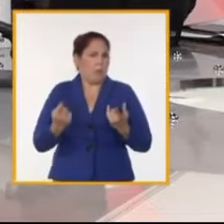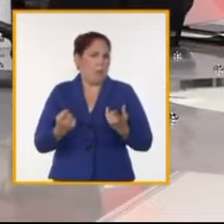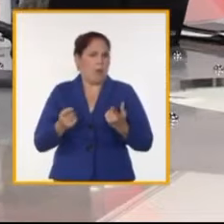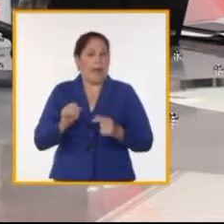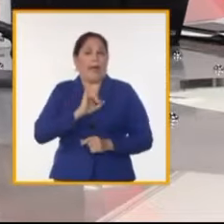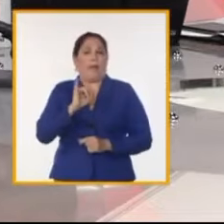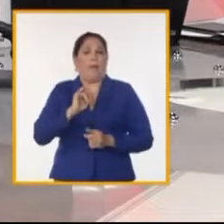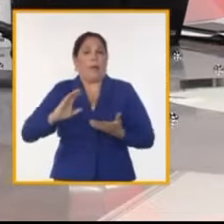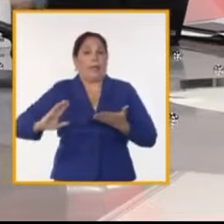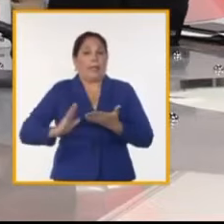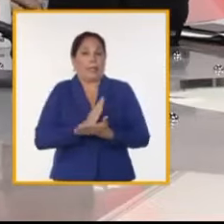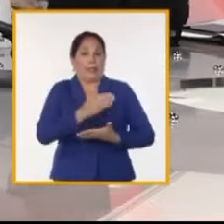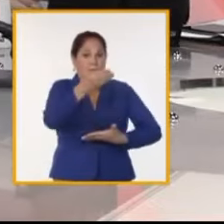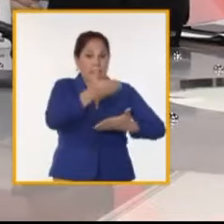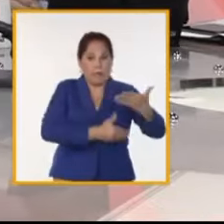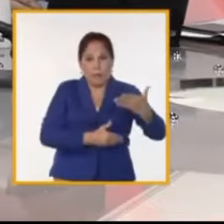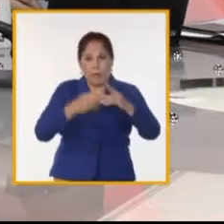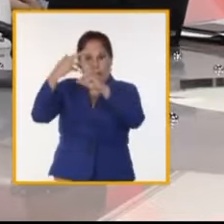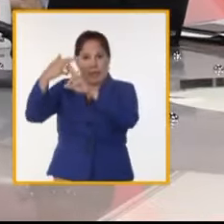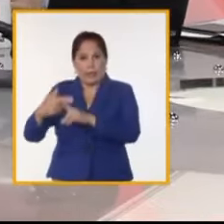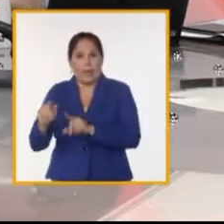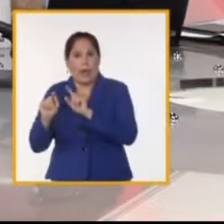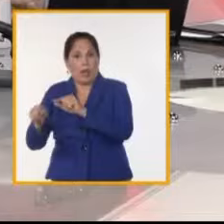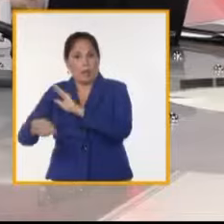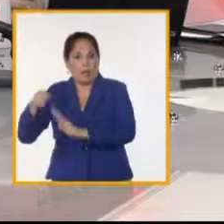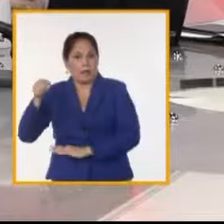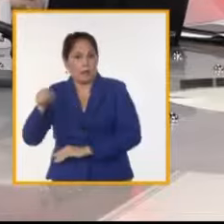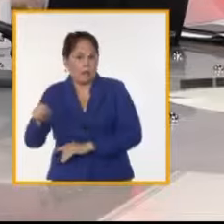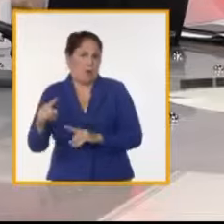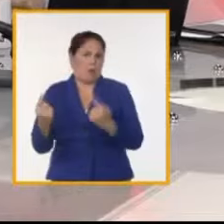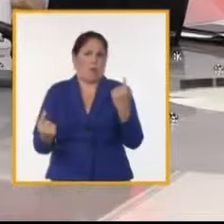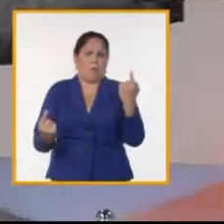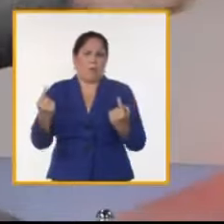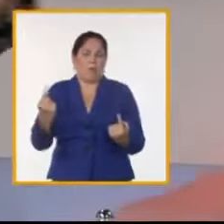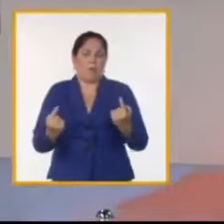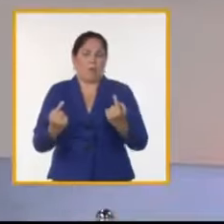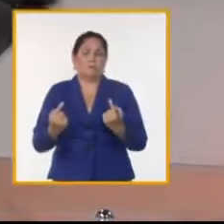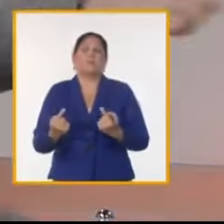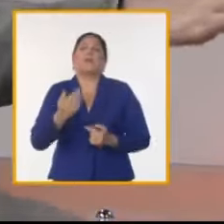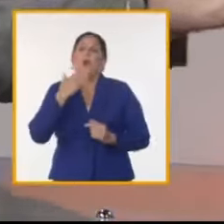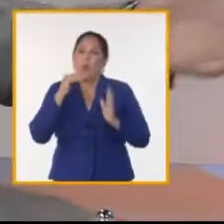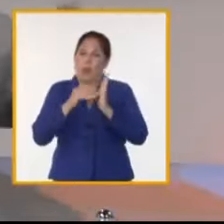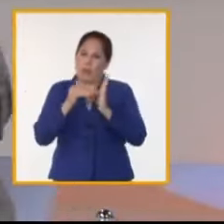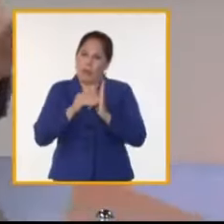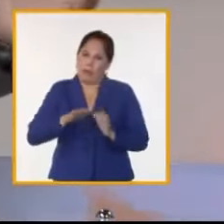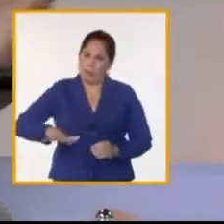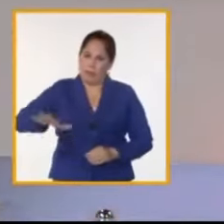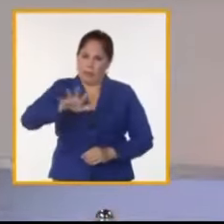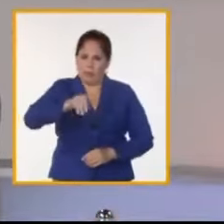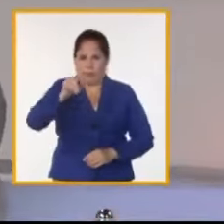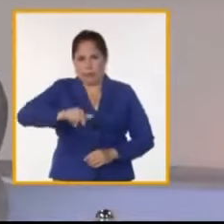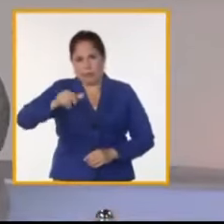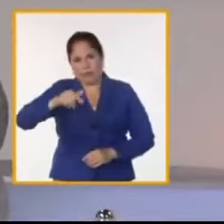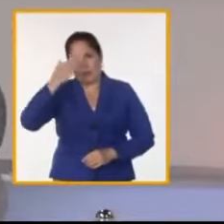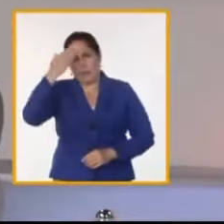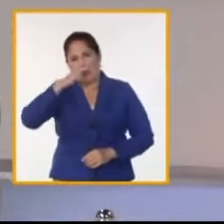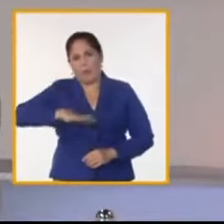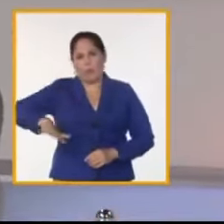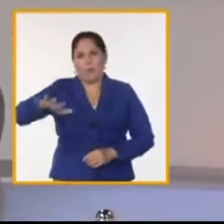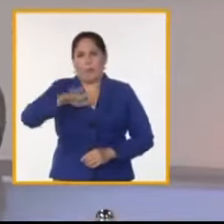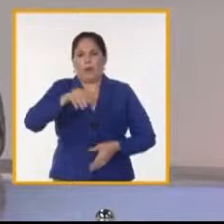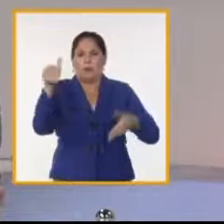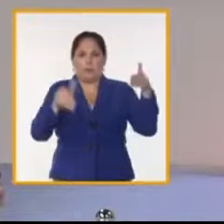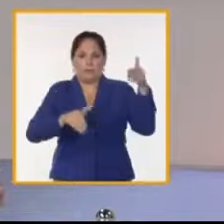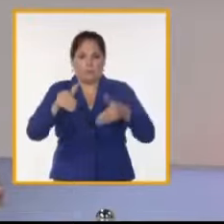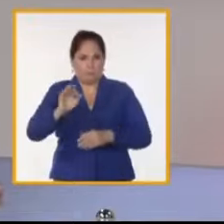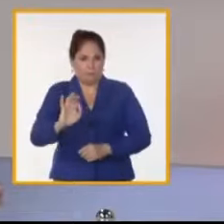lo retiran del informe no retiran a Cuba de la lista bueno a ver yo ahora recuerdo ante todo un saludo para ti para Ana y también para los